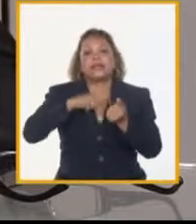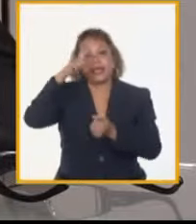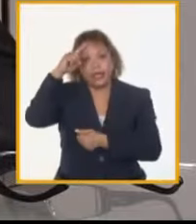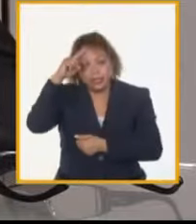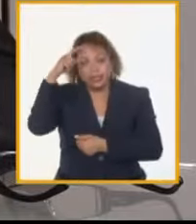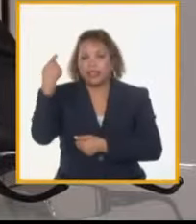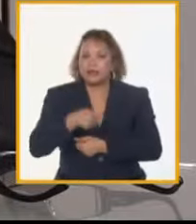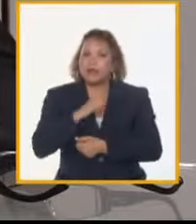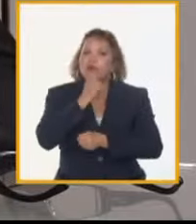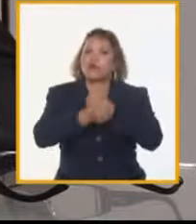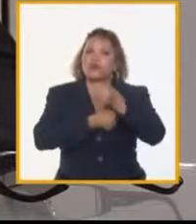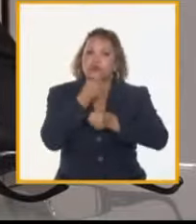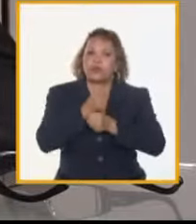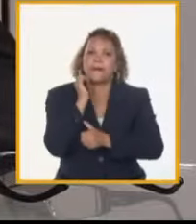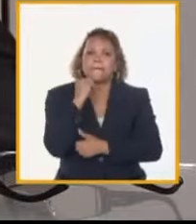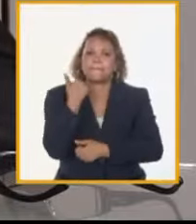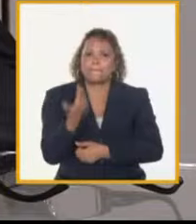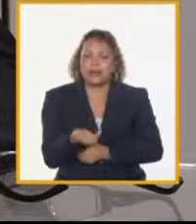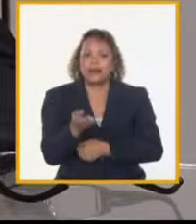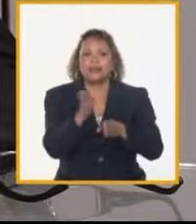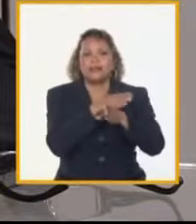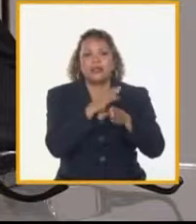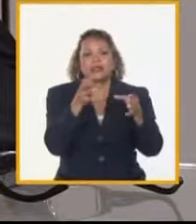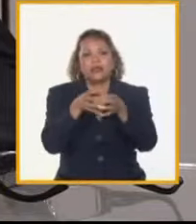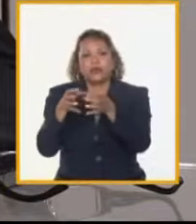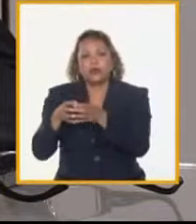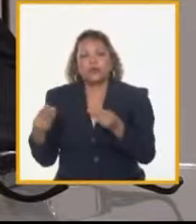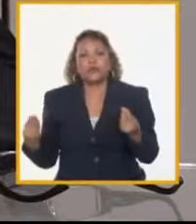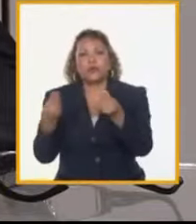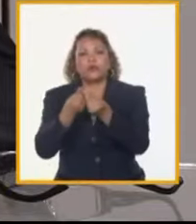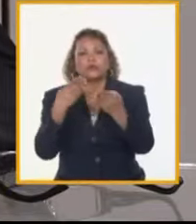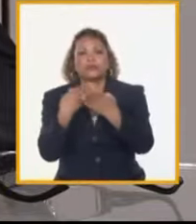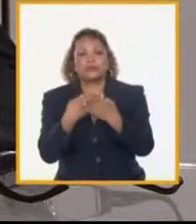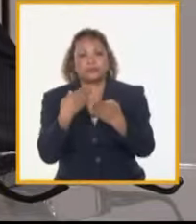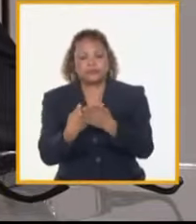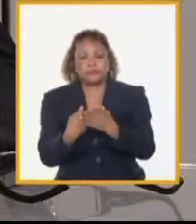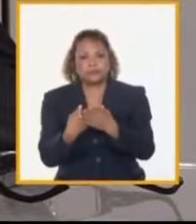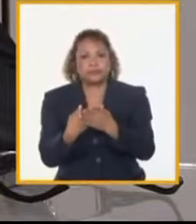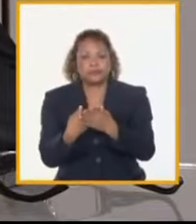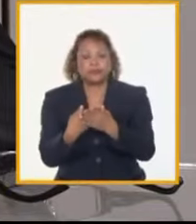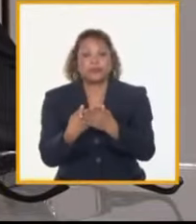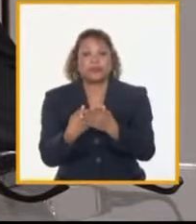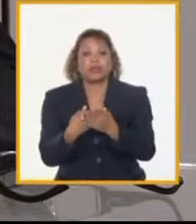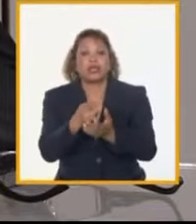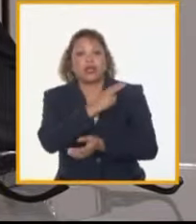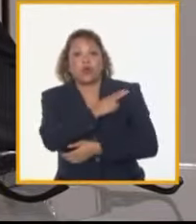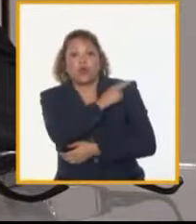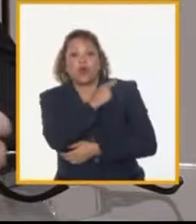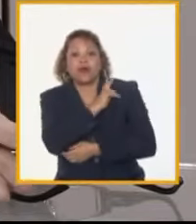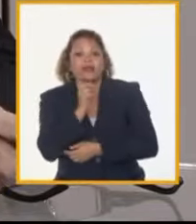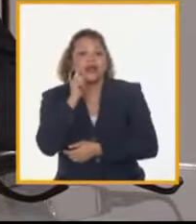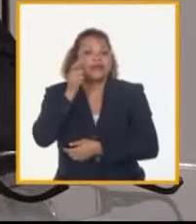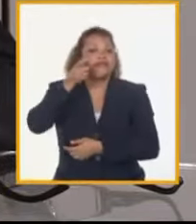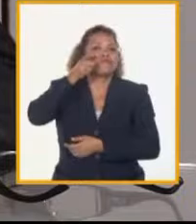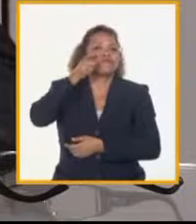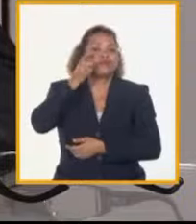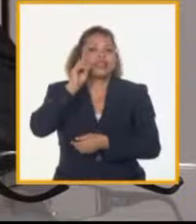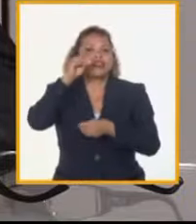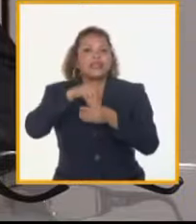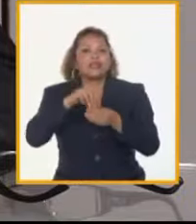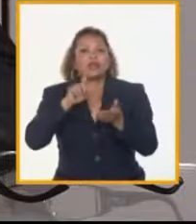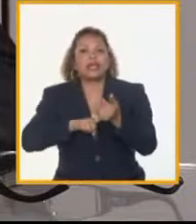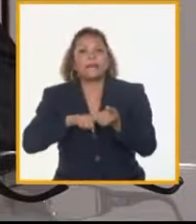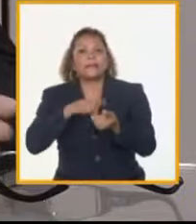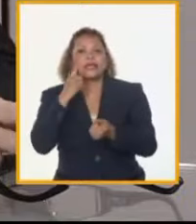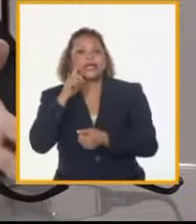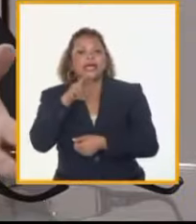más. Hay un grupo de acciones que estamos haciendo en conjunto con el grupo empresarial, con cuadros en las piqueras, monitoreando, hablando con